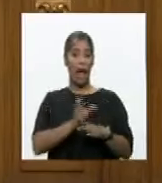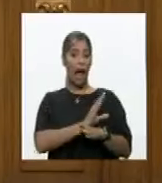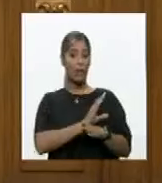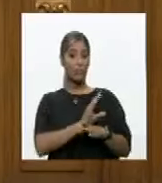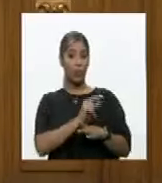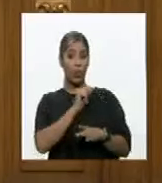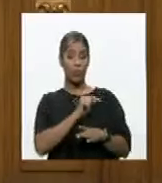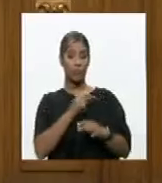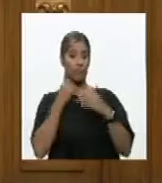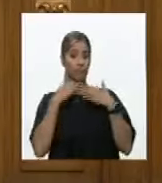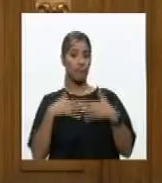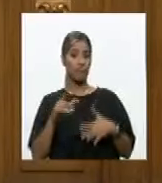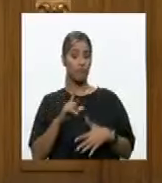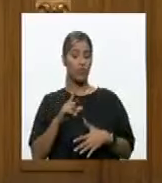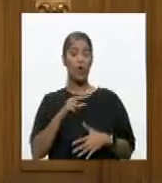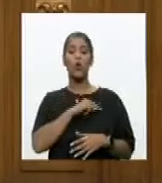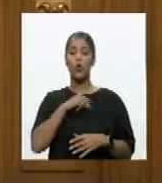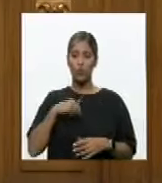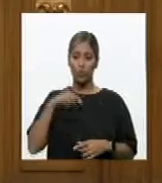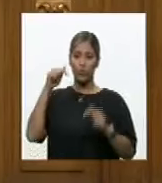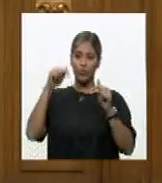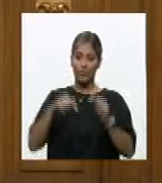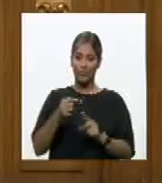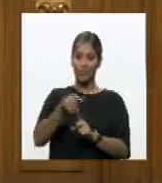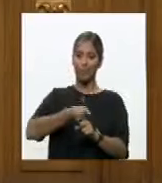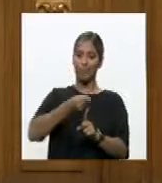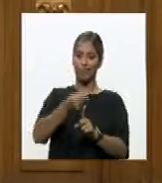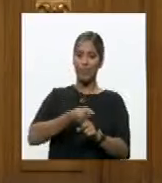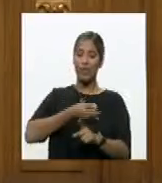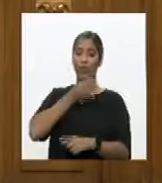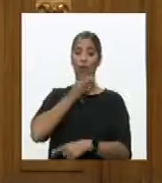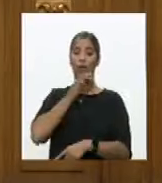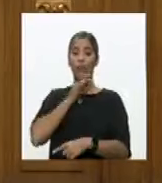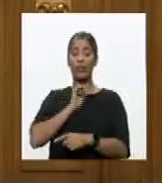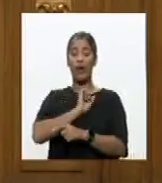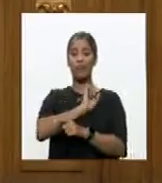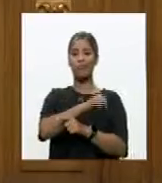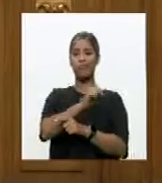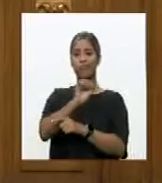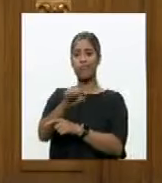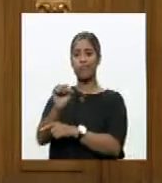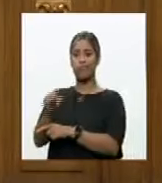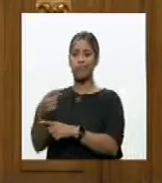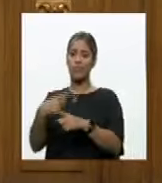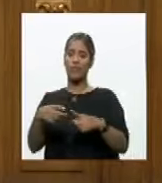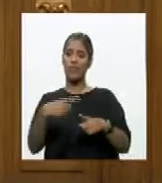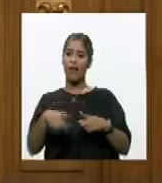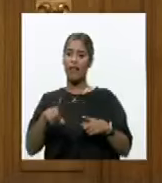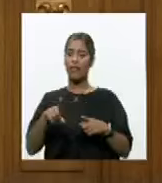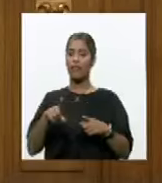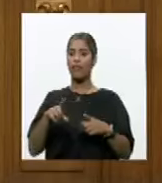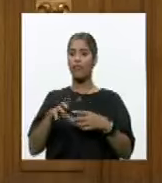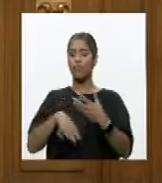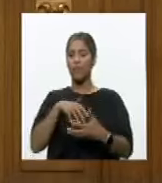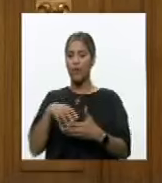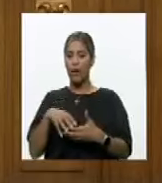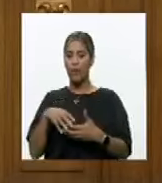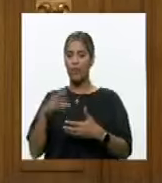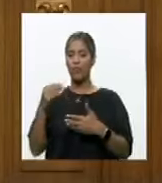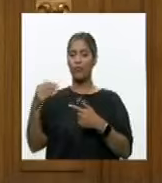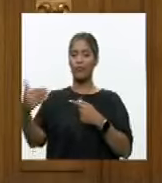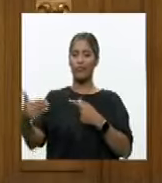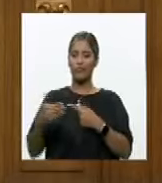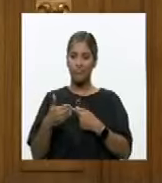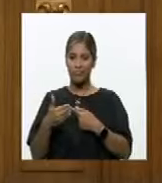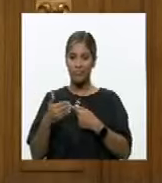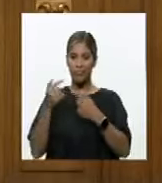perdido. Seguimos luchando, seguimos venciendo ante las adversidades, ante los severos